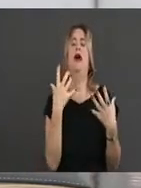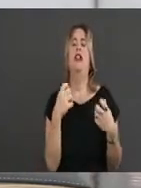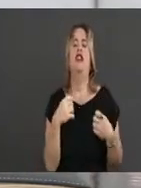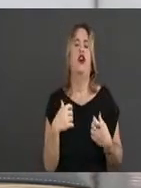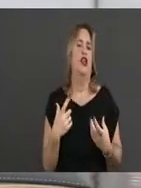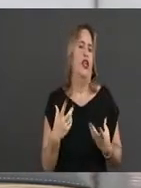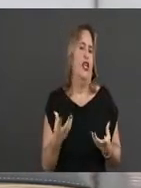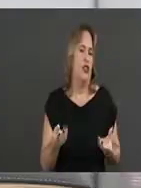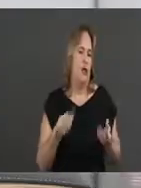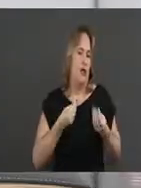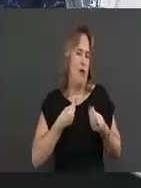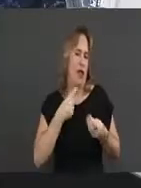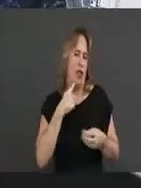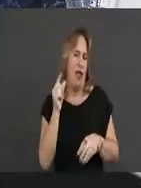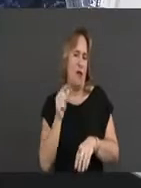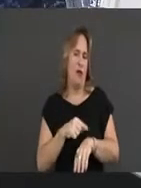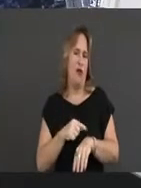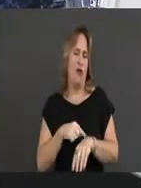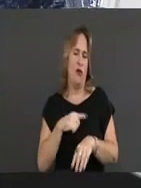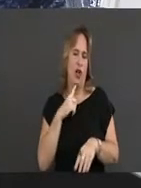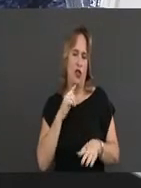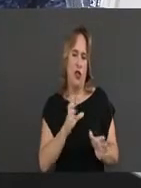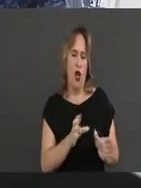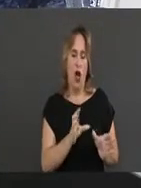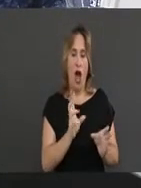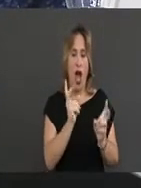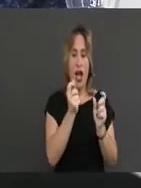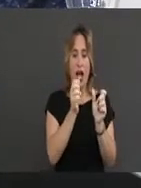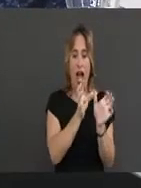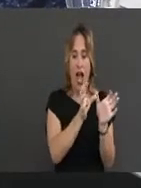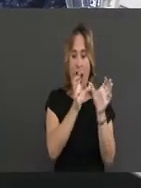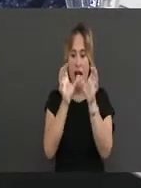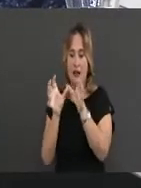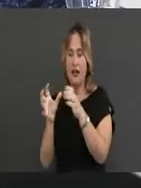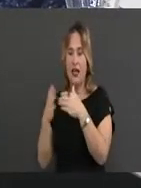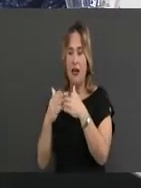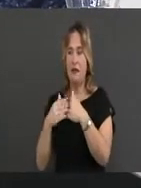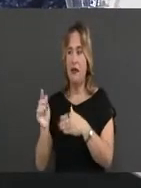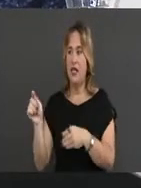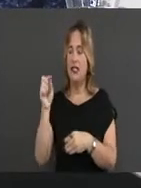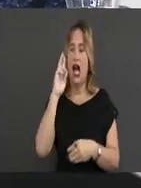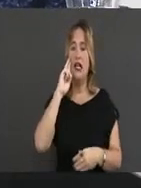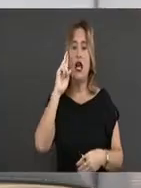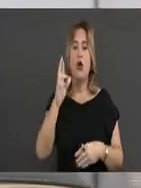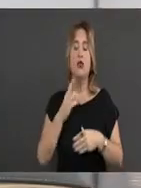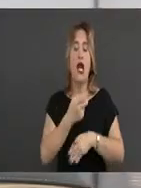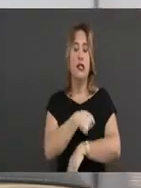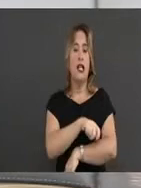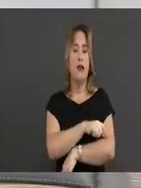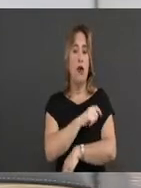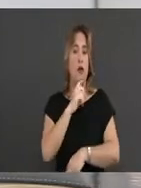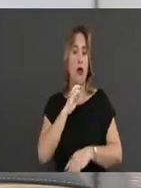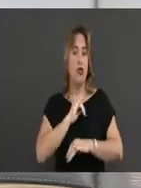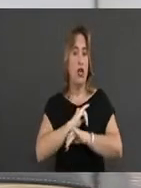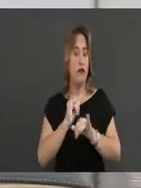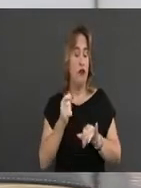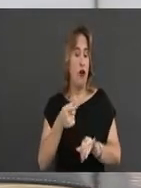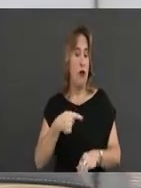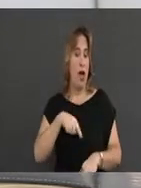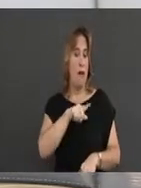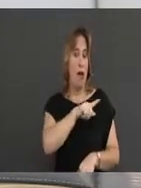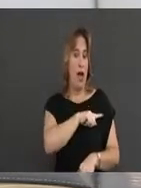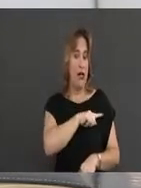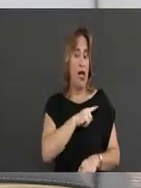nos puede dar en el corto plazo es el servicio de caja extra. Recordarle a nuestra población que, como anunciamos en el último